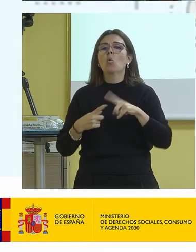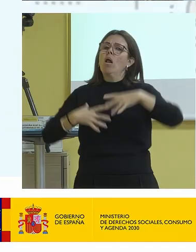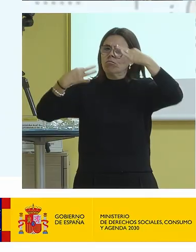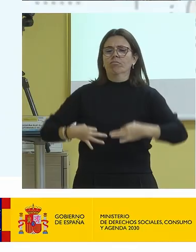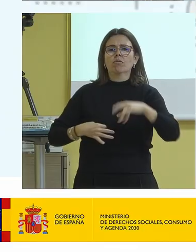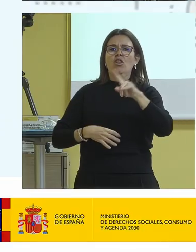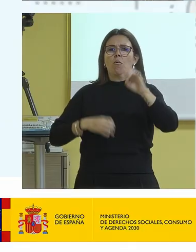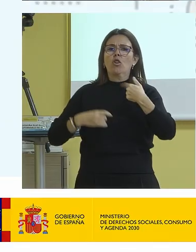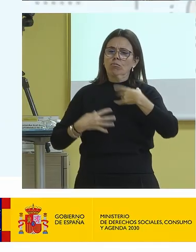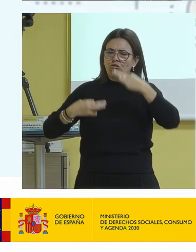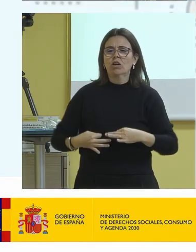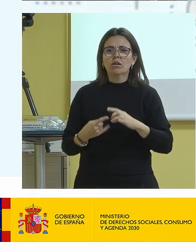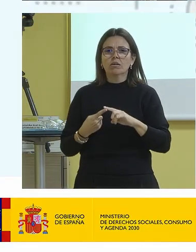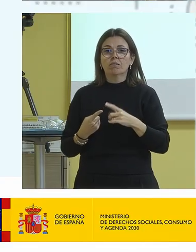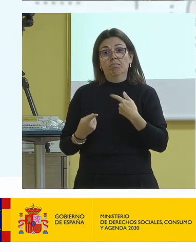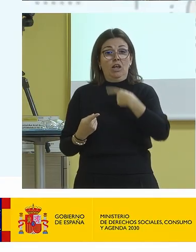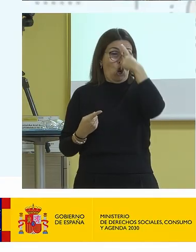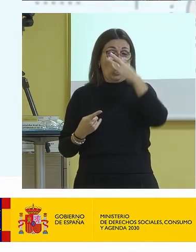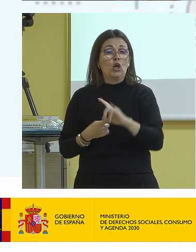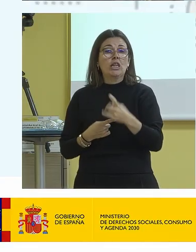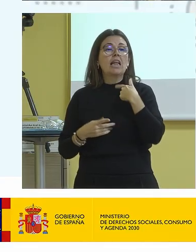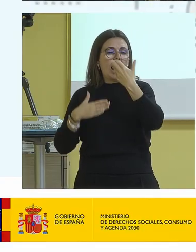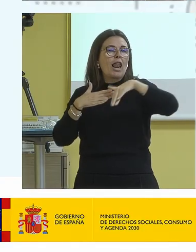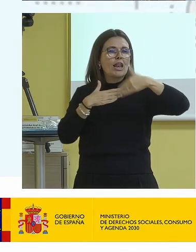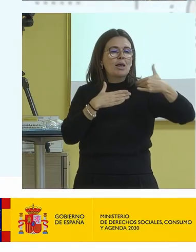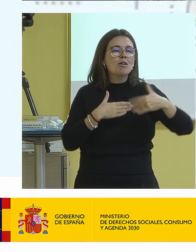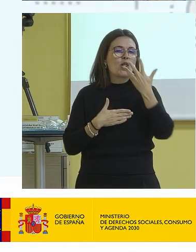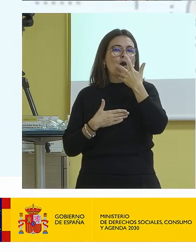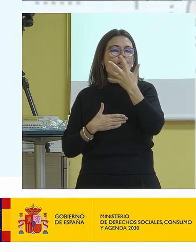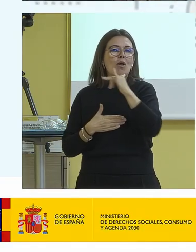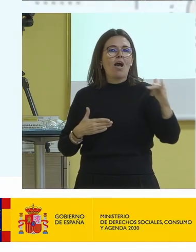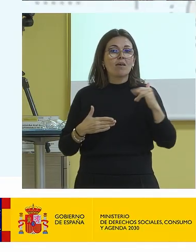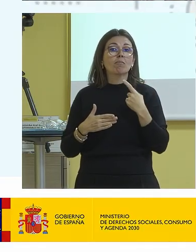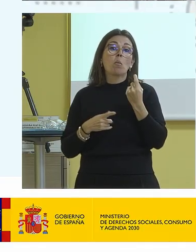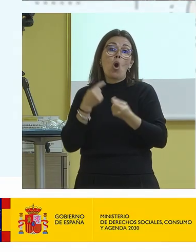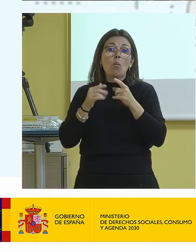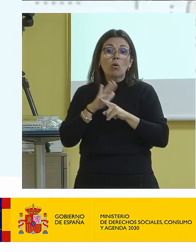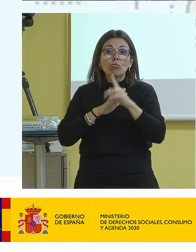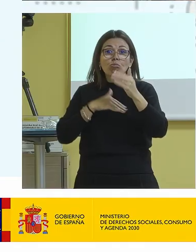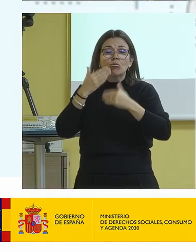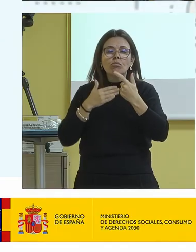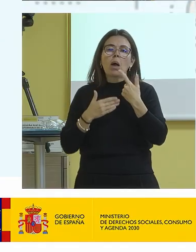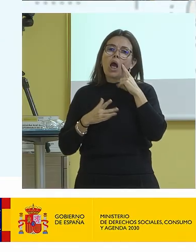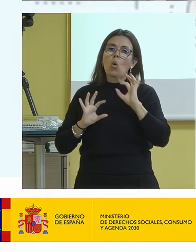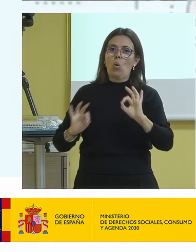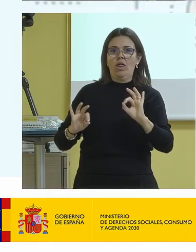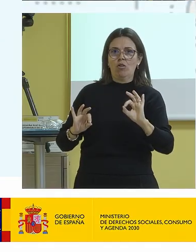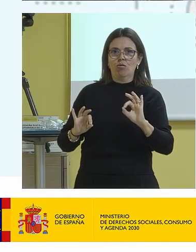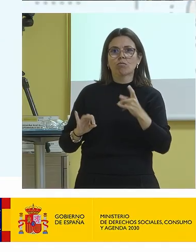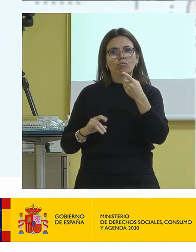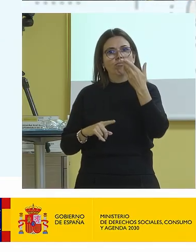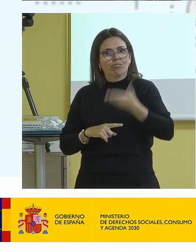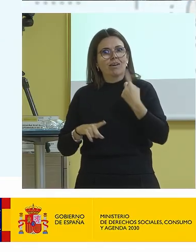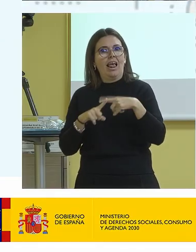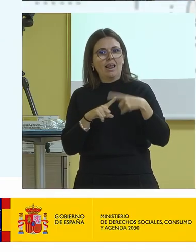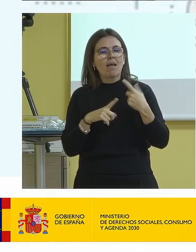rotundo, pero porque no eres consciente de los límites del conocimiento. Cuando vas avanzando, te vuelves más cauto. Entonces yo creo que también es un elemento